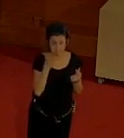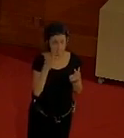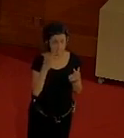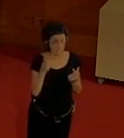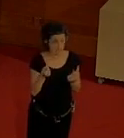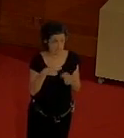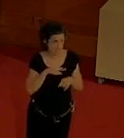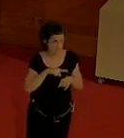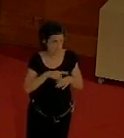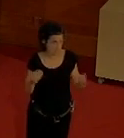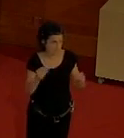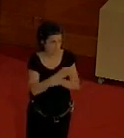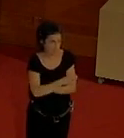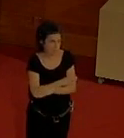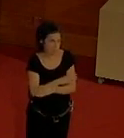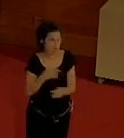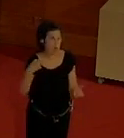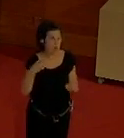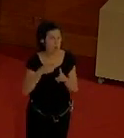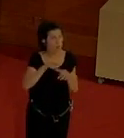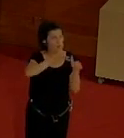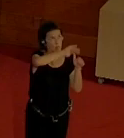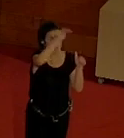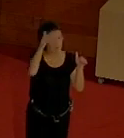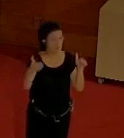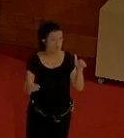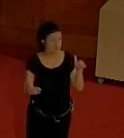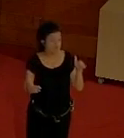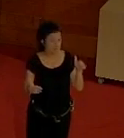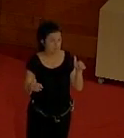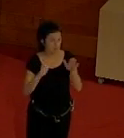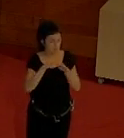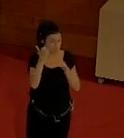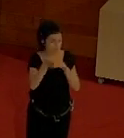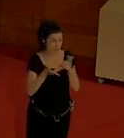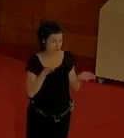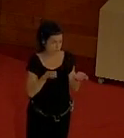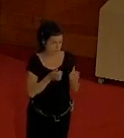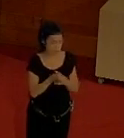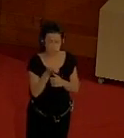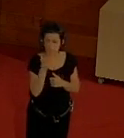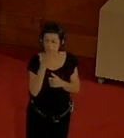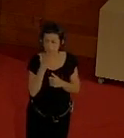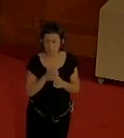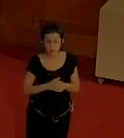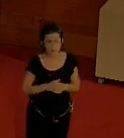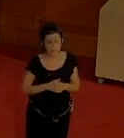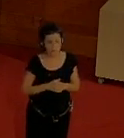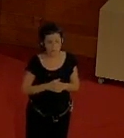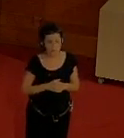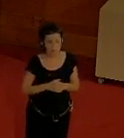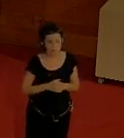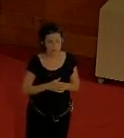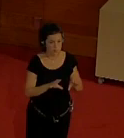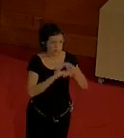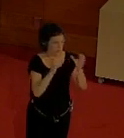anacrónicos para conseguir El dominio del espacio del espacio exterior porque por ejemplo cómo funcionan todos los grupos